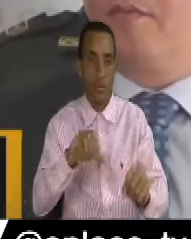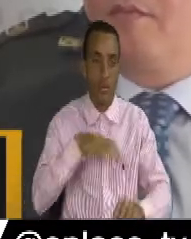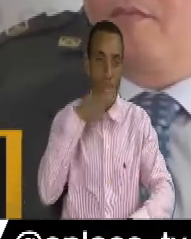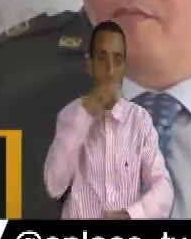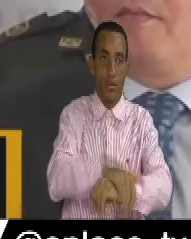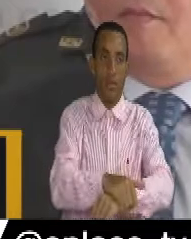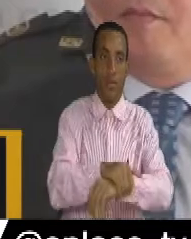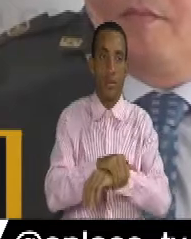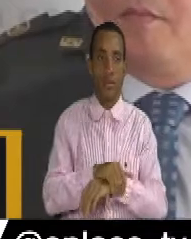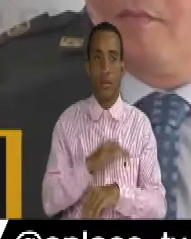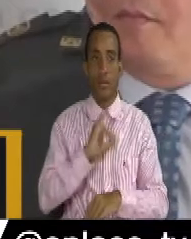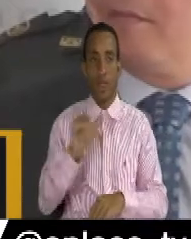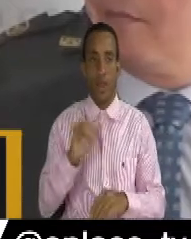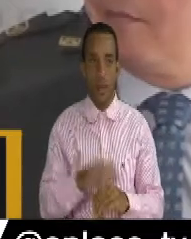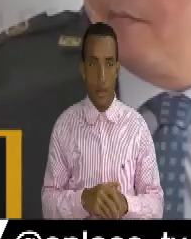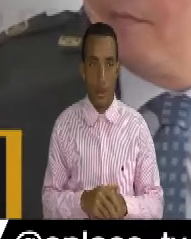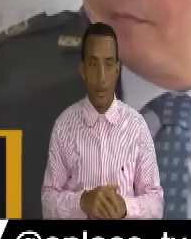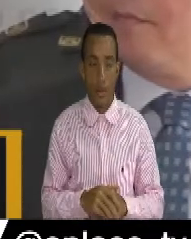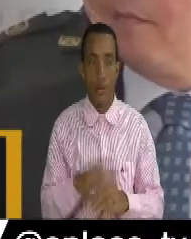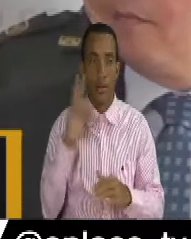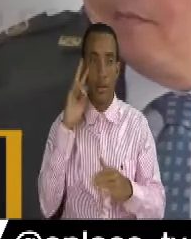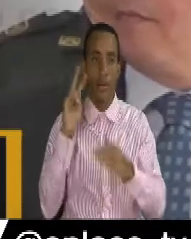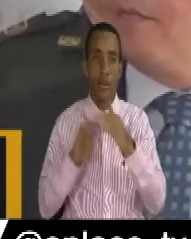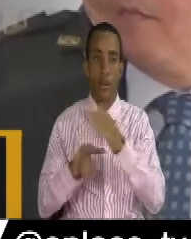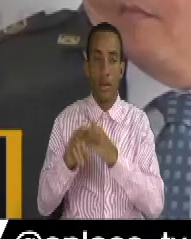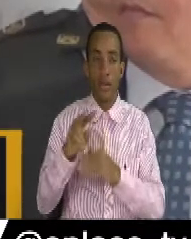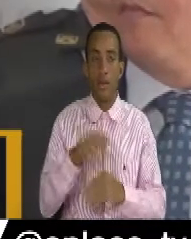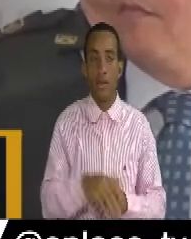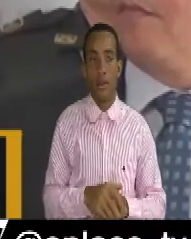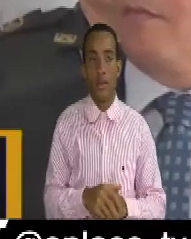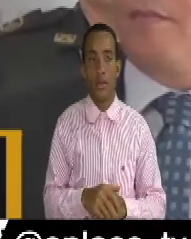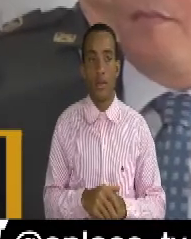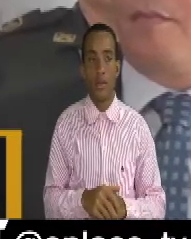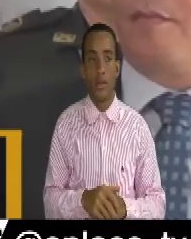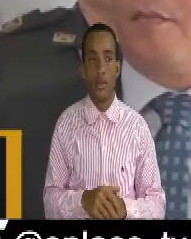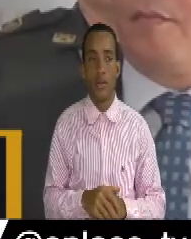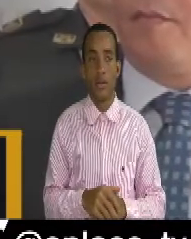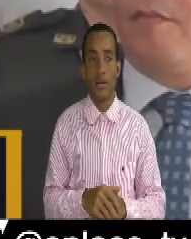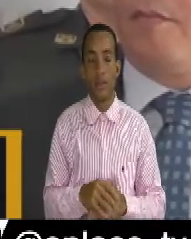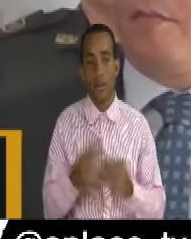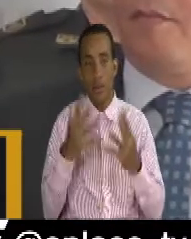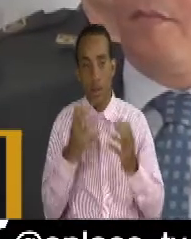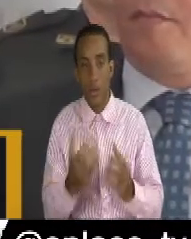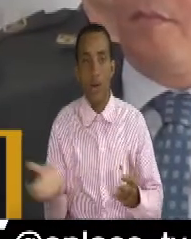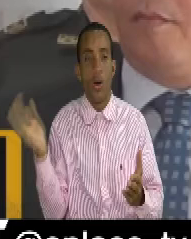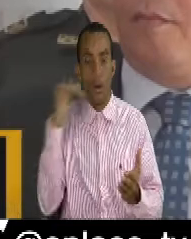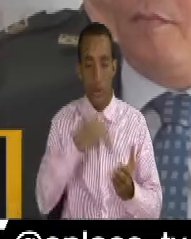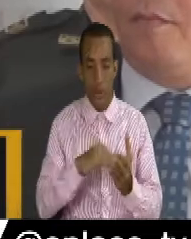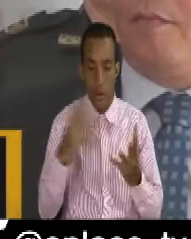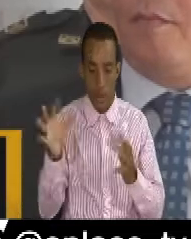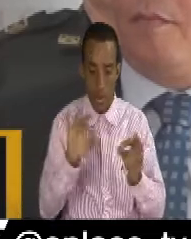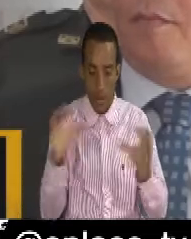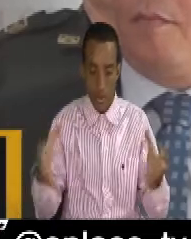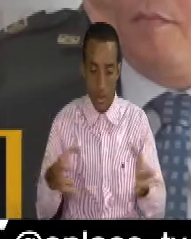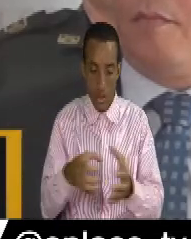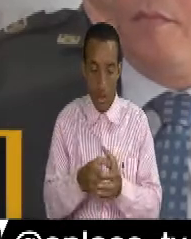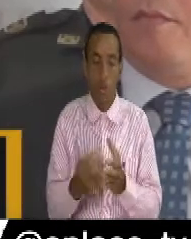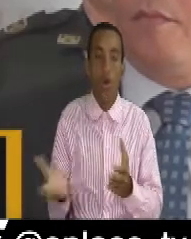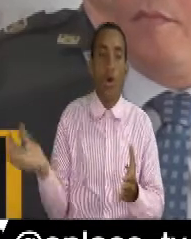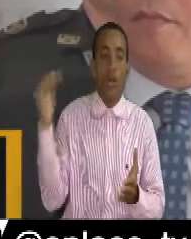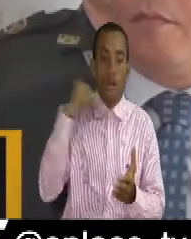logra neutralizar una de sus proyecciones estratégicas de querer reactivar su frente.